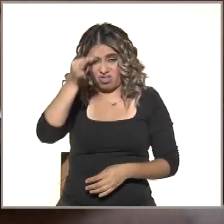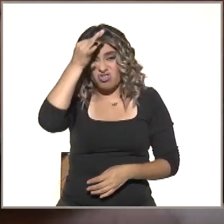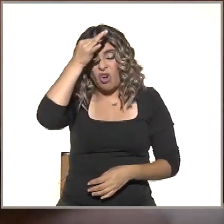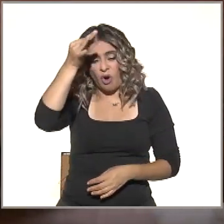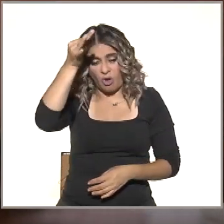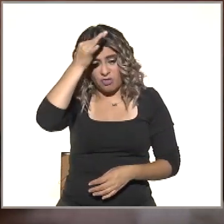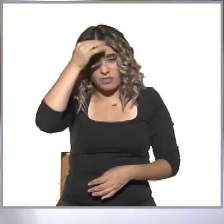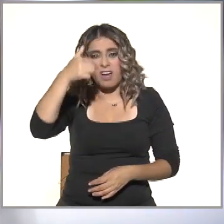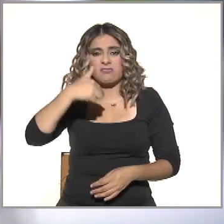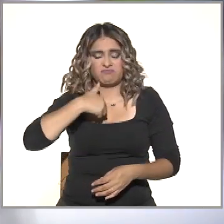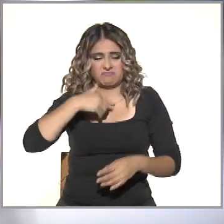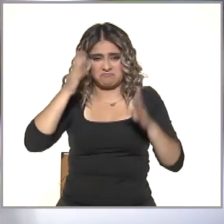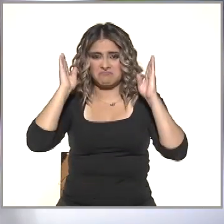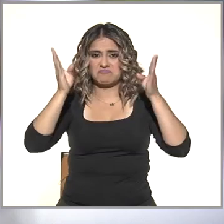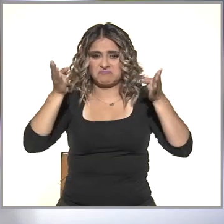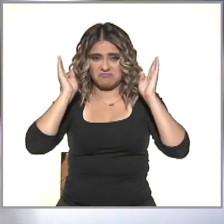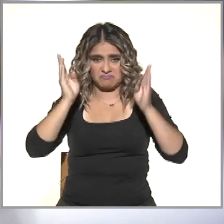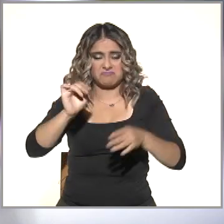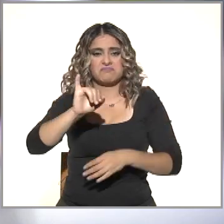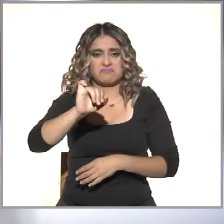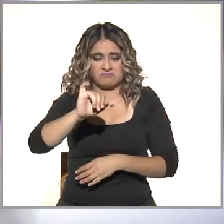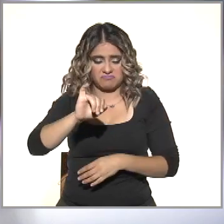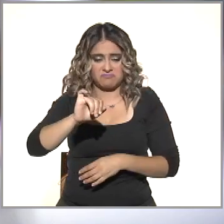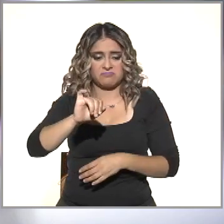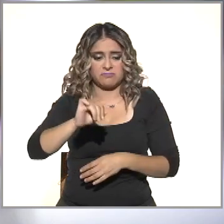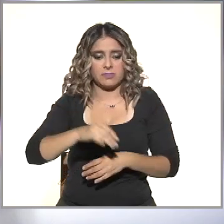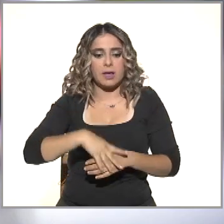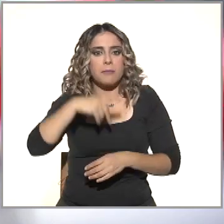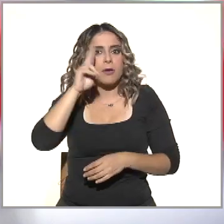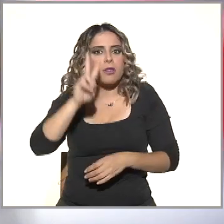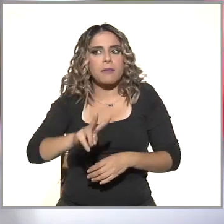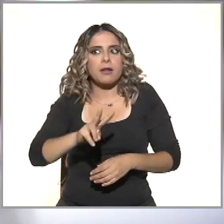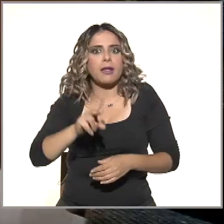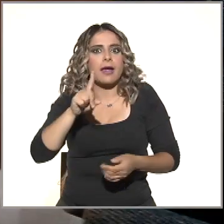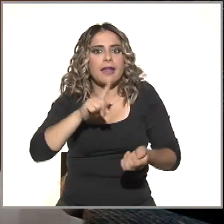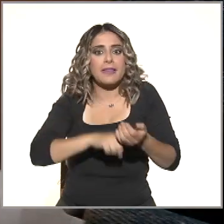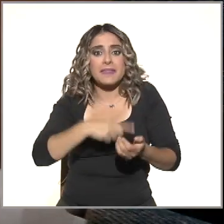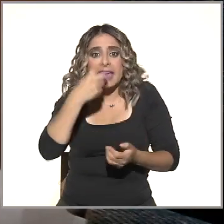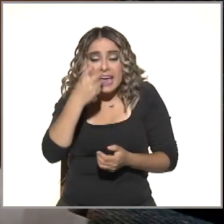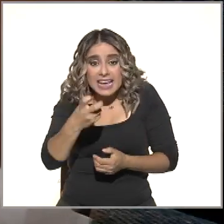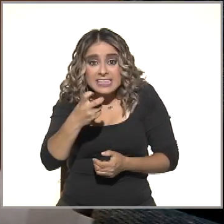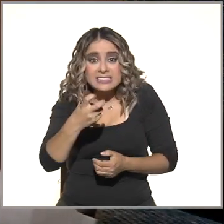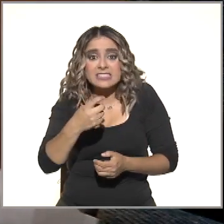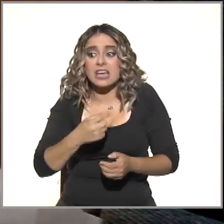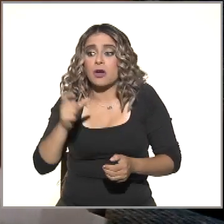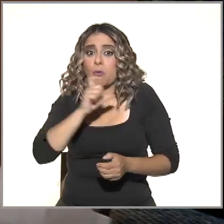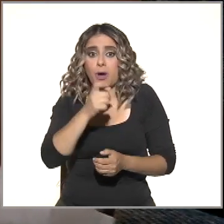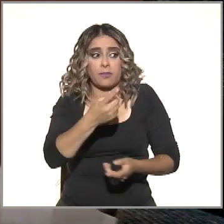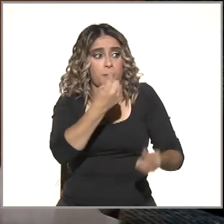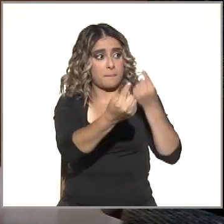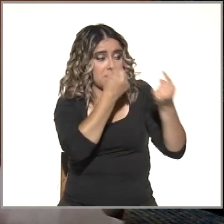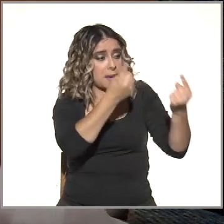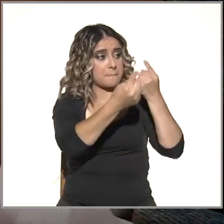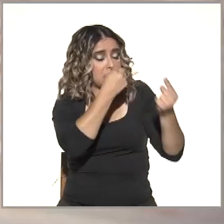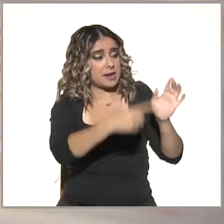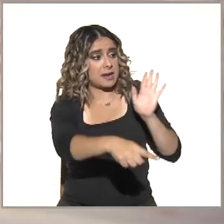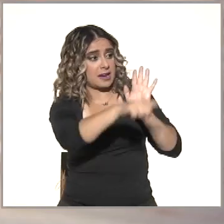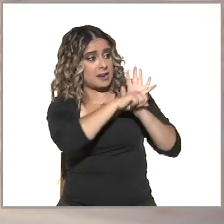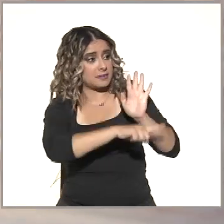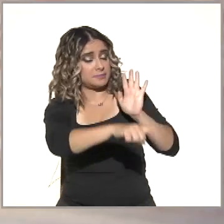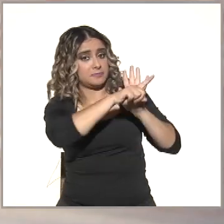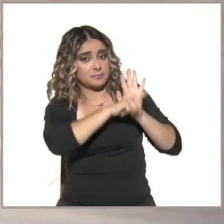consideraba bruta. Y es que no se da uno cuenta de que las frases que le dicen a uno,